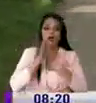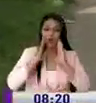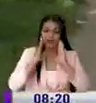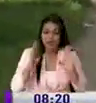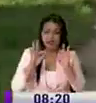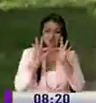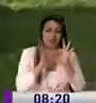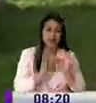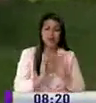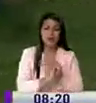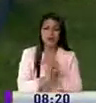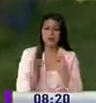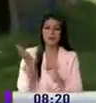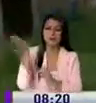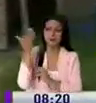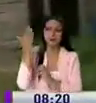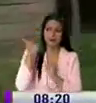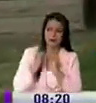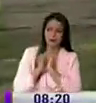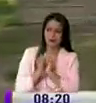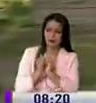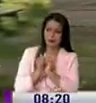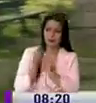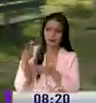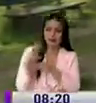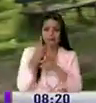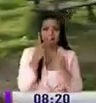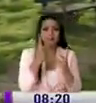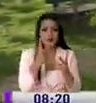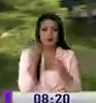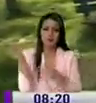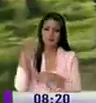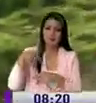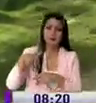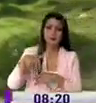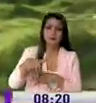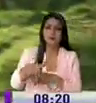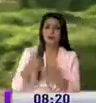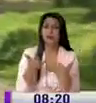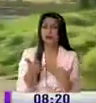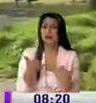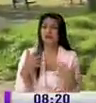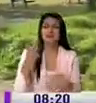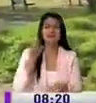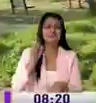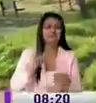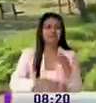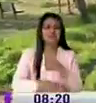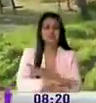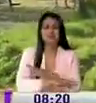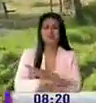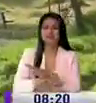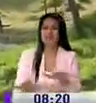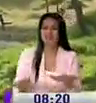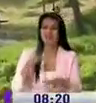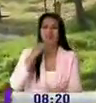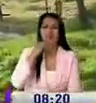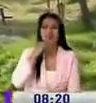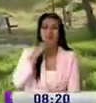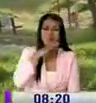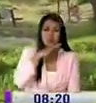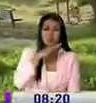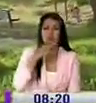caminar, vecina, por acá para mostrar las imágenes de cómo se encuentra el parque. En este momento es terrible, terrible. Está lleno